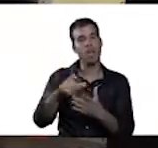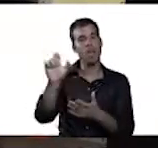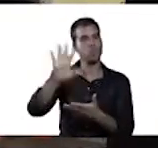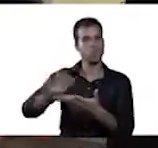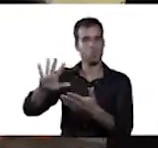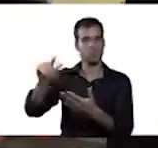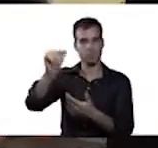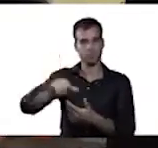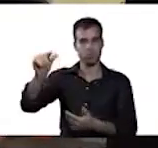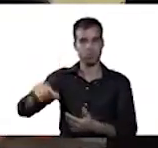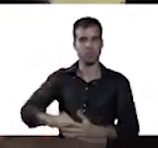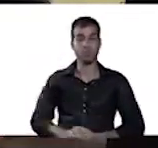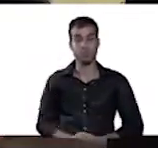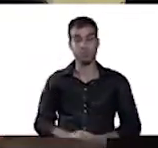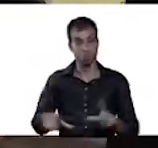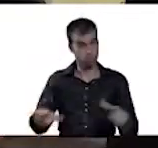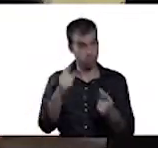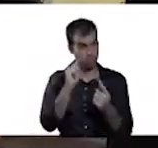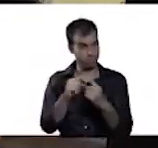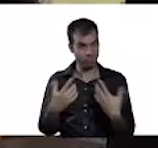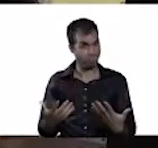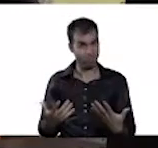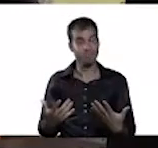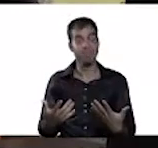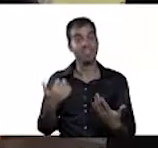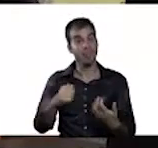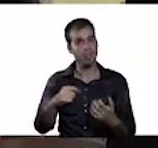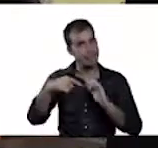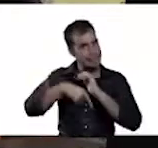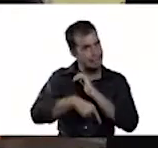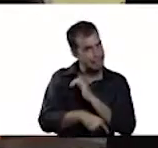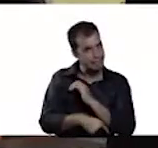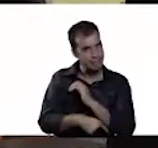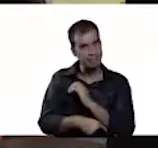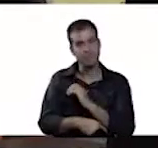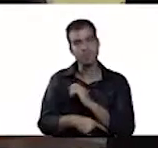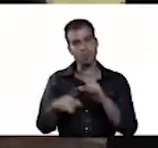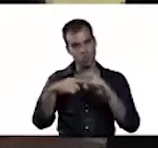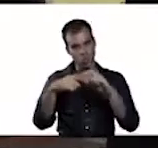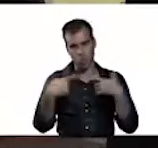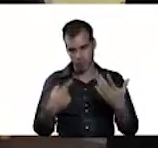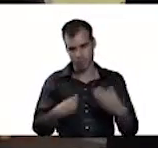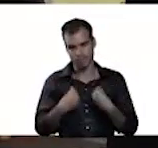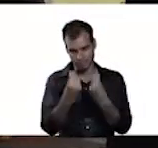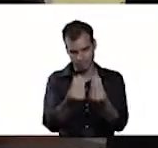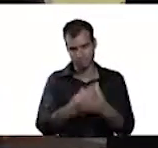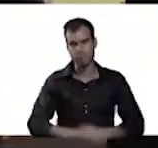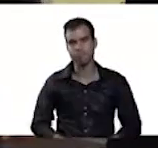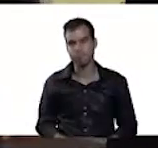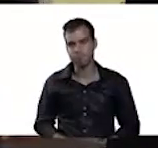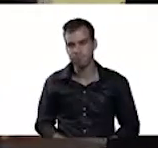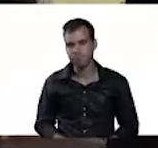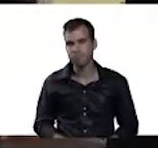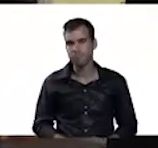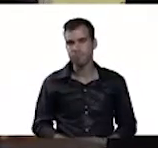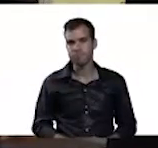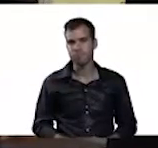Para complementar este objetivo, deberán adentrarse en los siguientes contenidos.